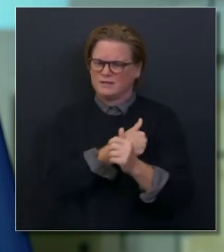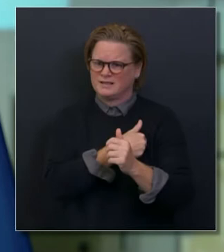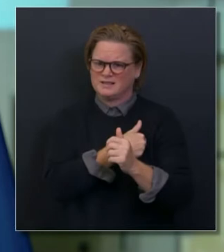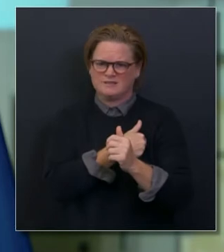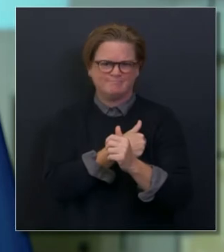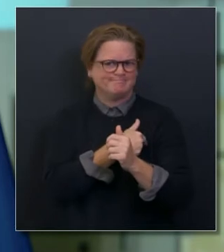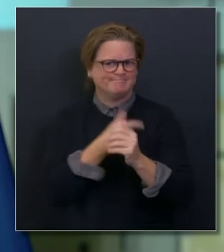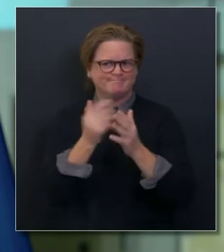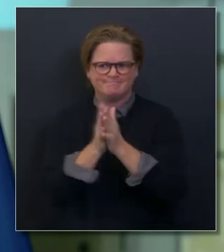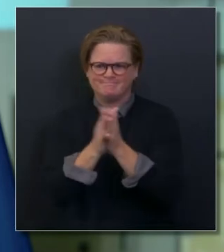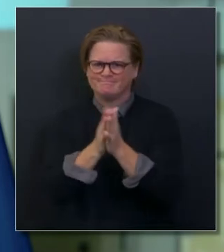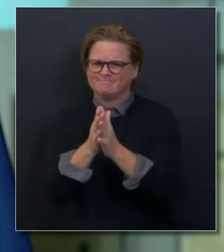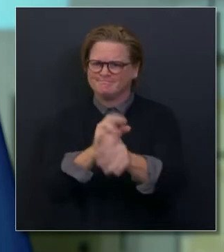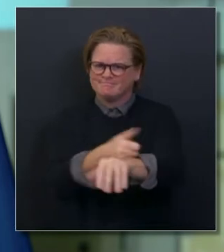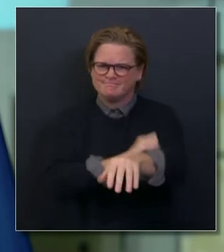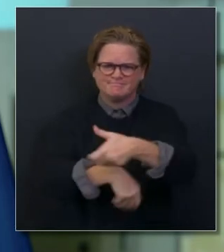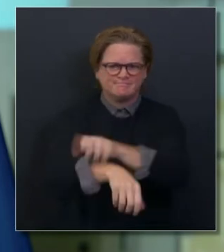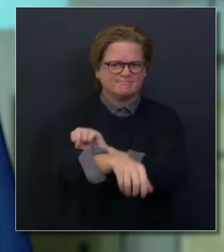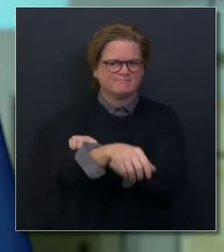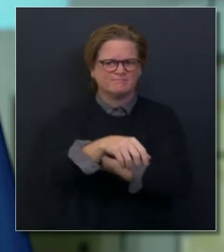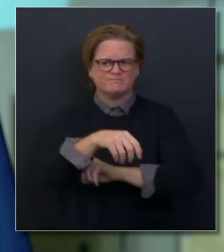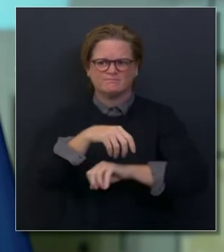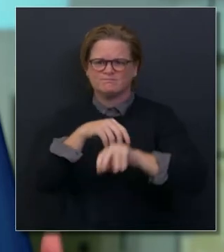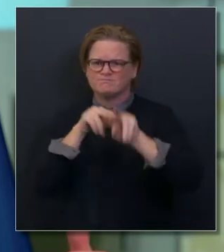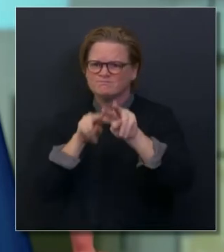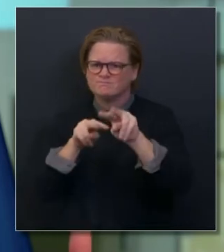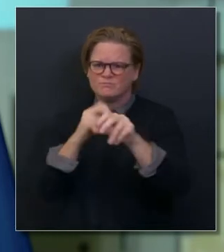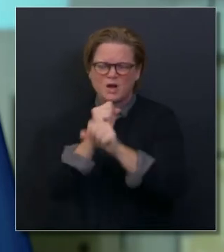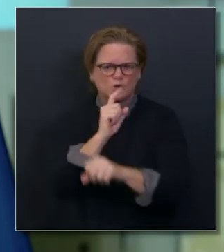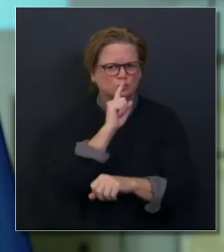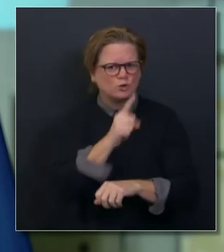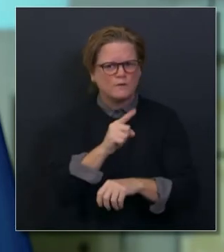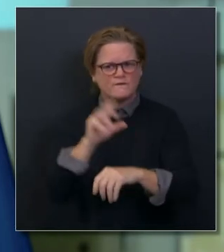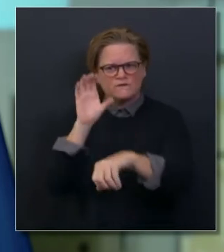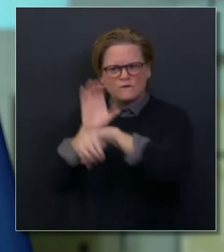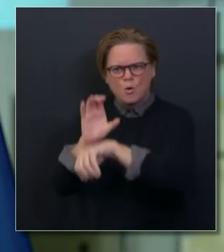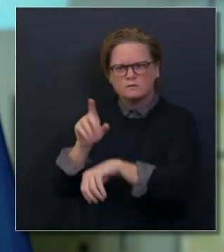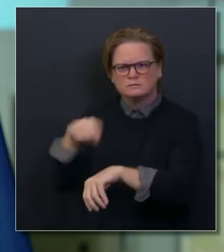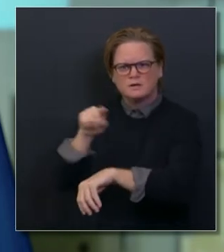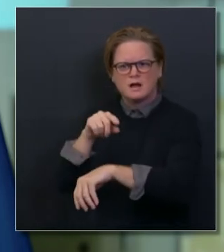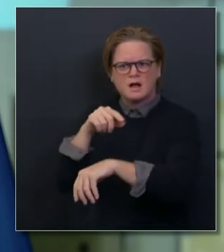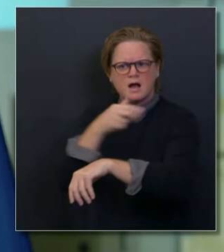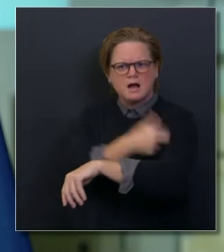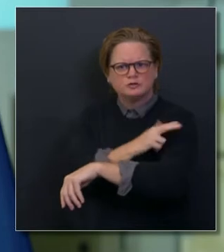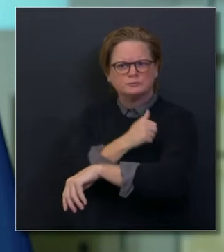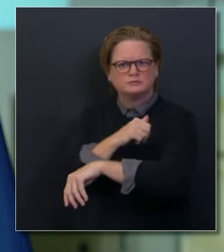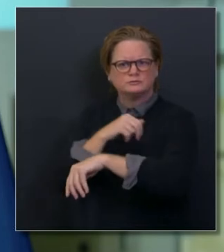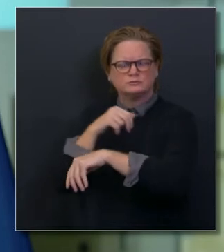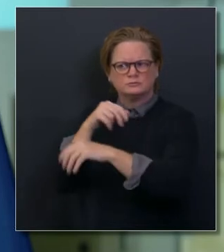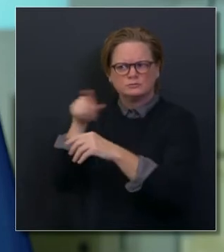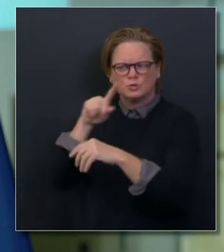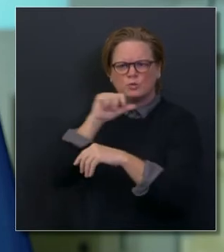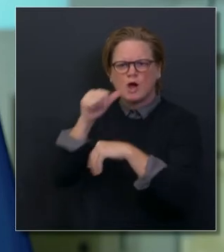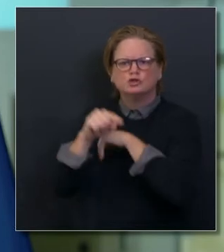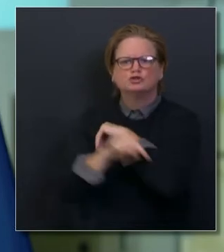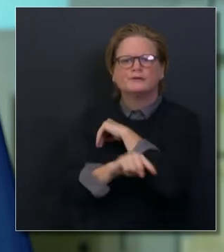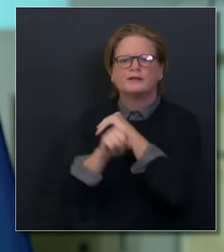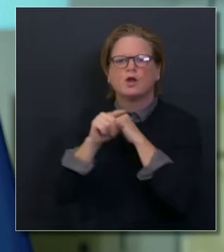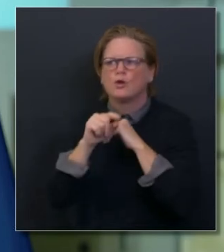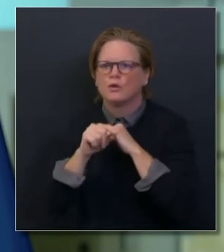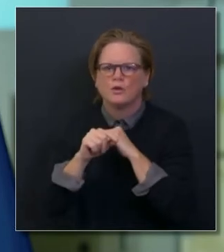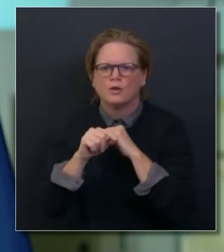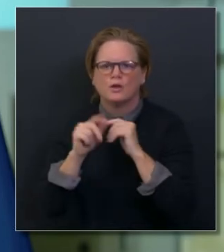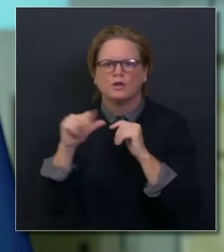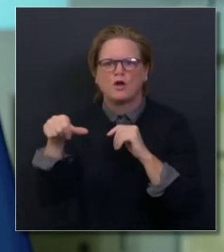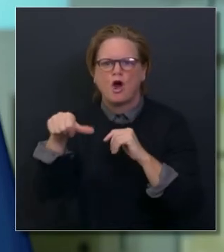Y estaremos preparados para asegurarnos de que la gente pueda hacer lo que tienen que hacer